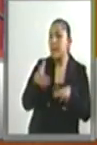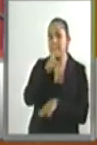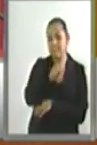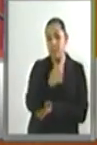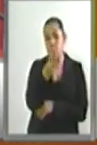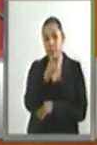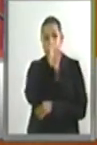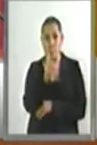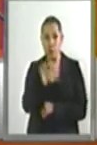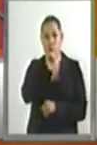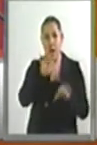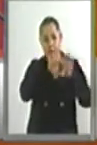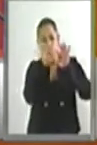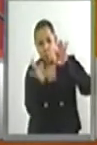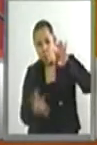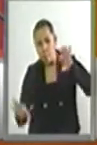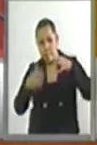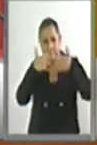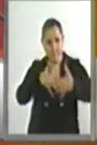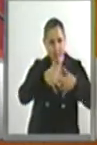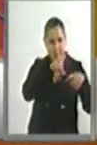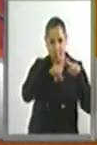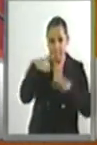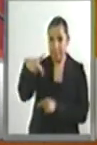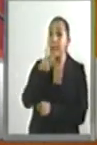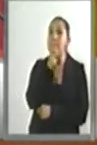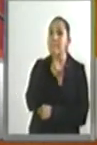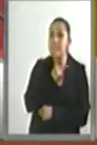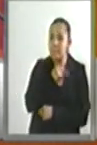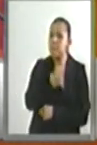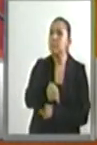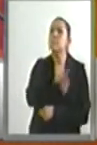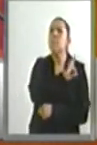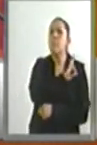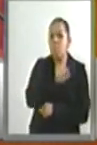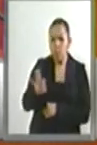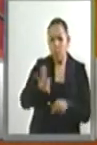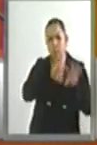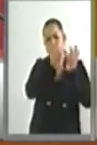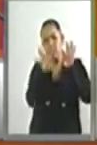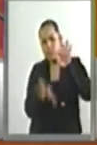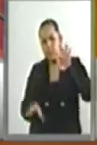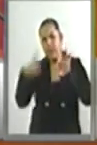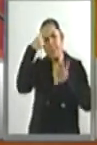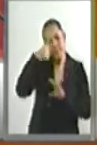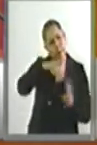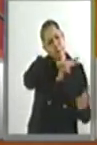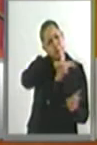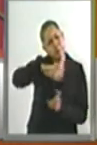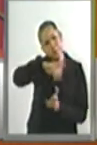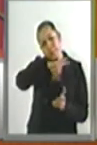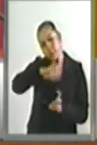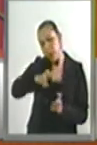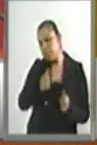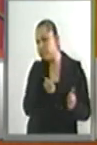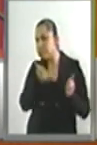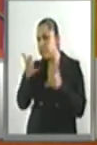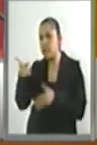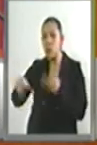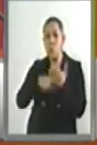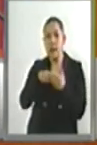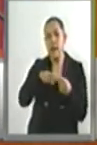de Pemex se utilice para trasladar y almacenar el combustible en Rosarito, Baja